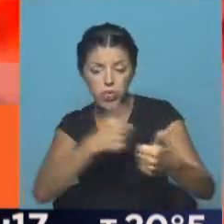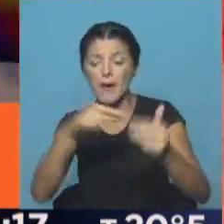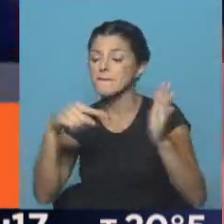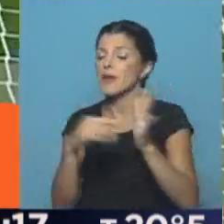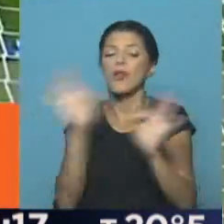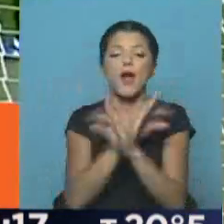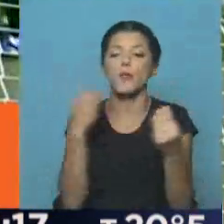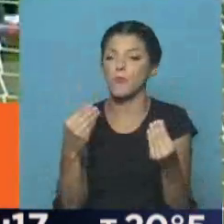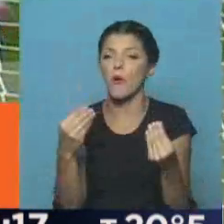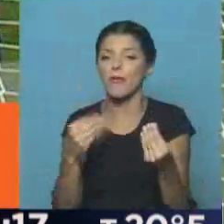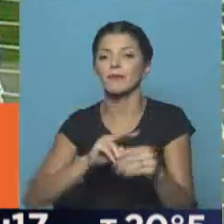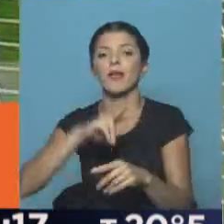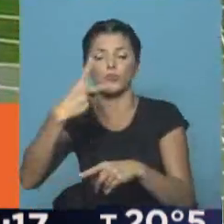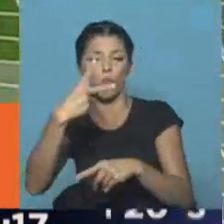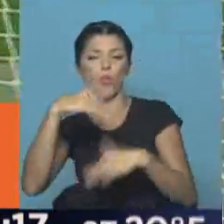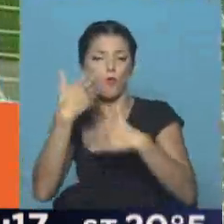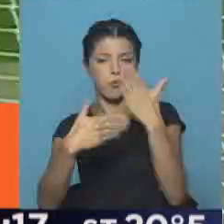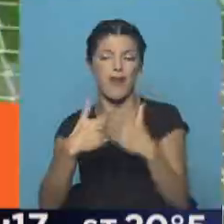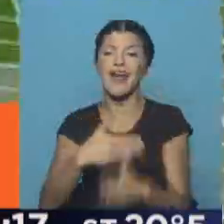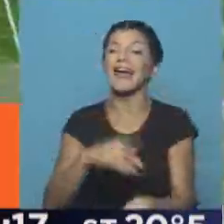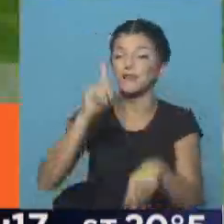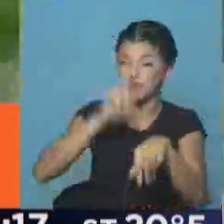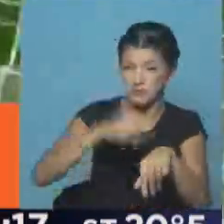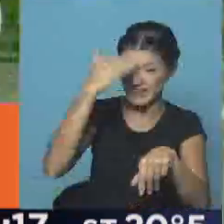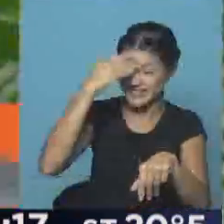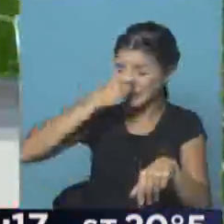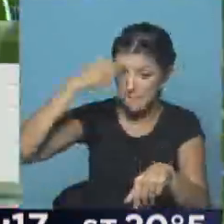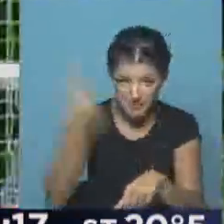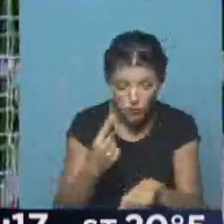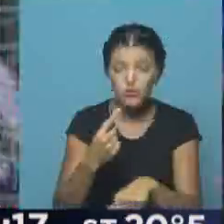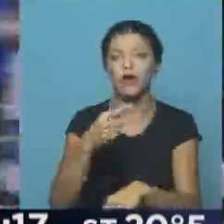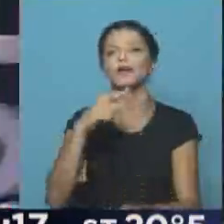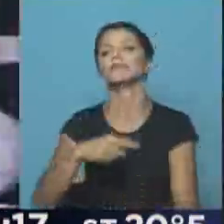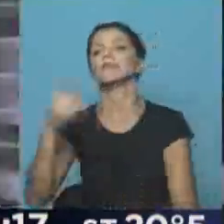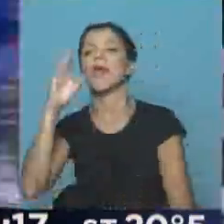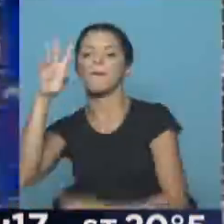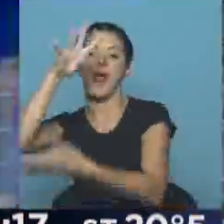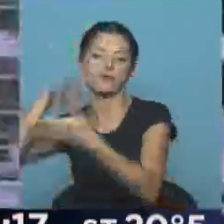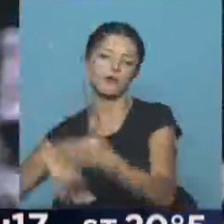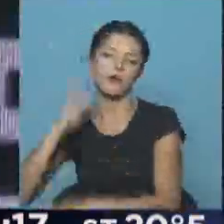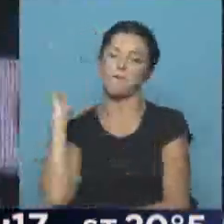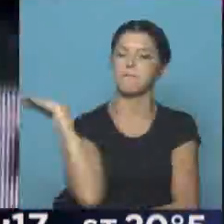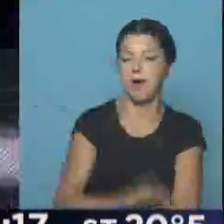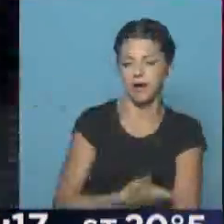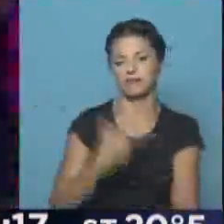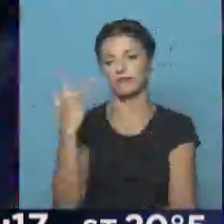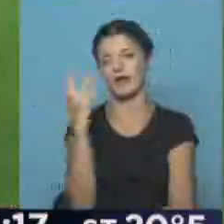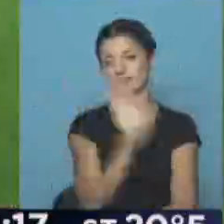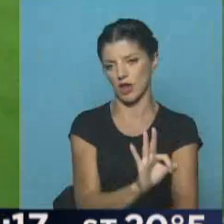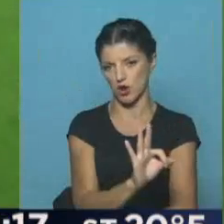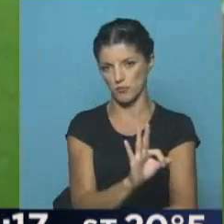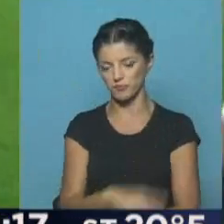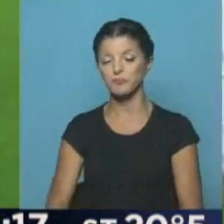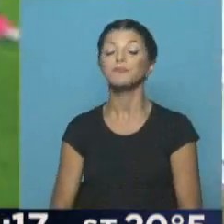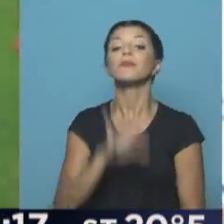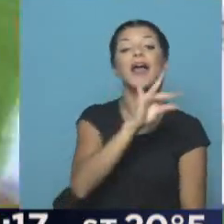nadie va a la segunda jugada. En 15 minutos, Barcelona pulverizó al Sevilla y le ganó 3-0. Para